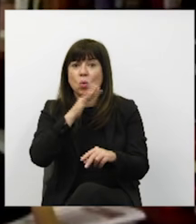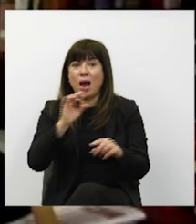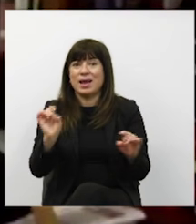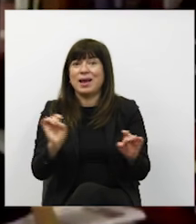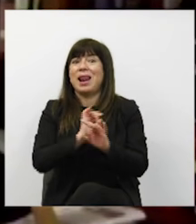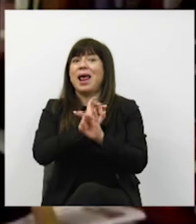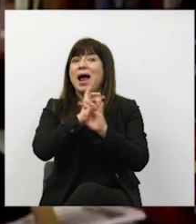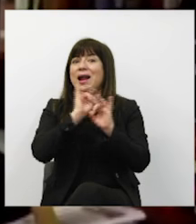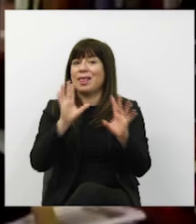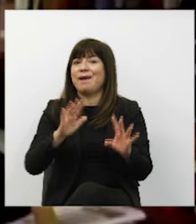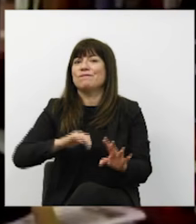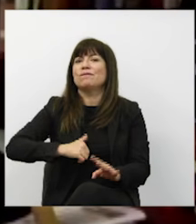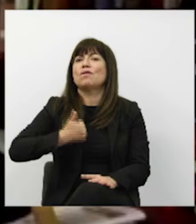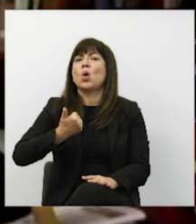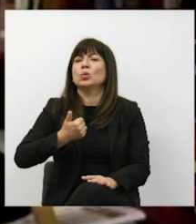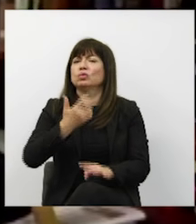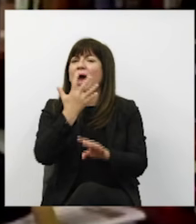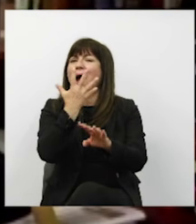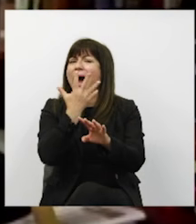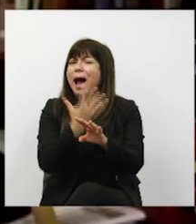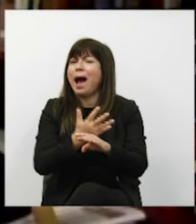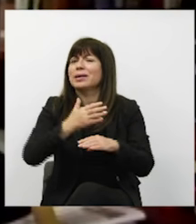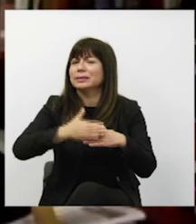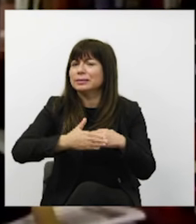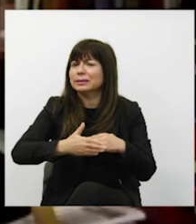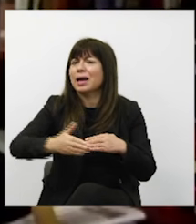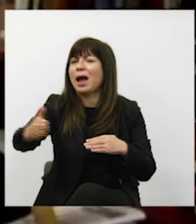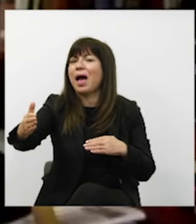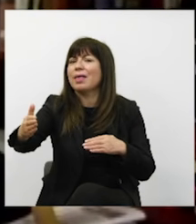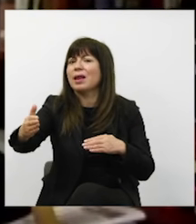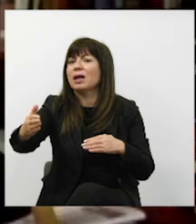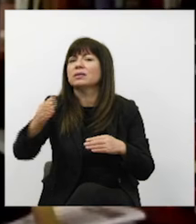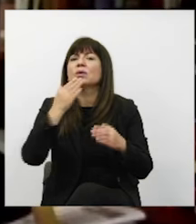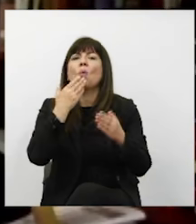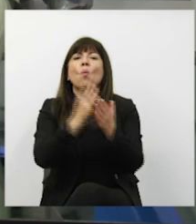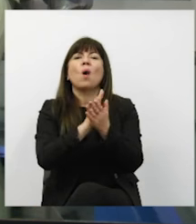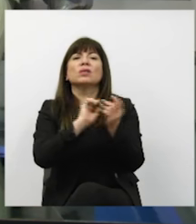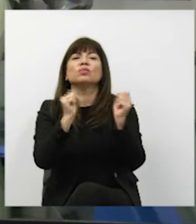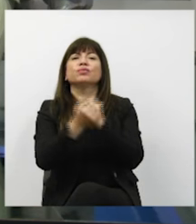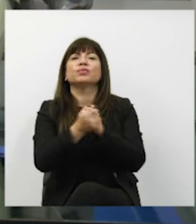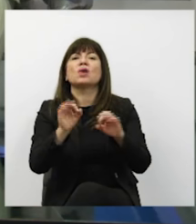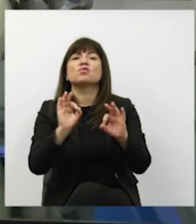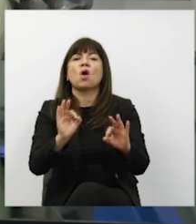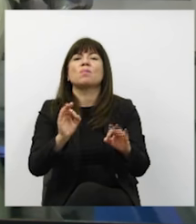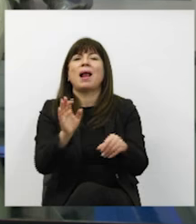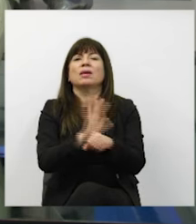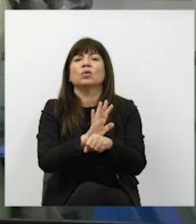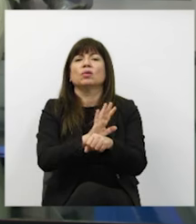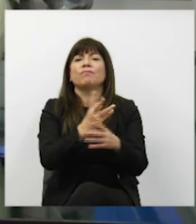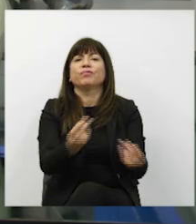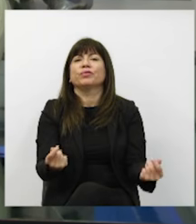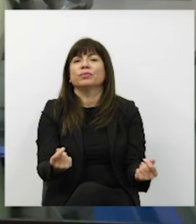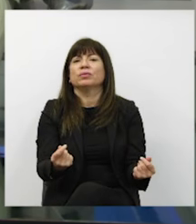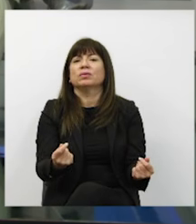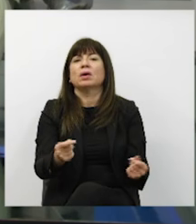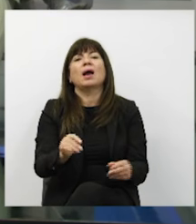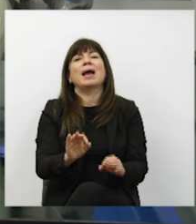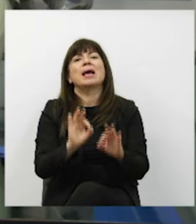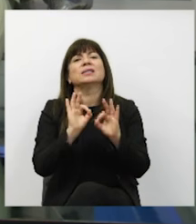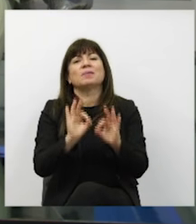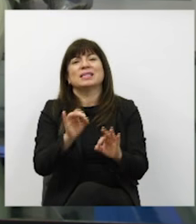la voluntad para que esto siga hacia adelante una vez que se normalice el mundo, en particular en el caso de